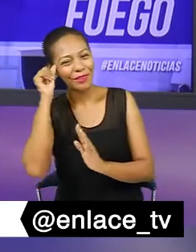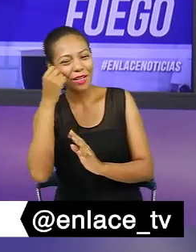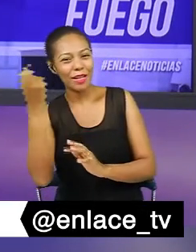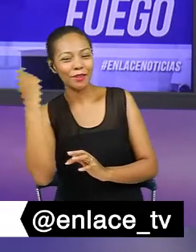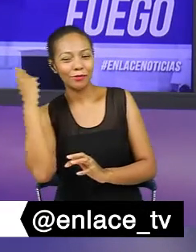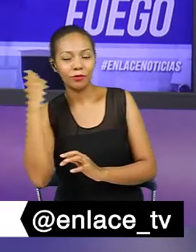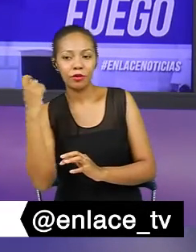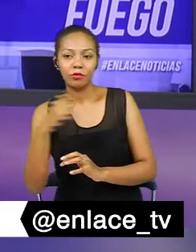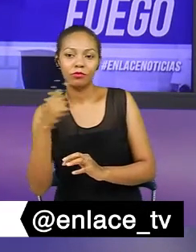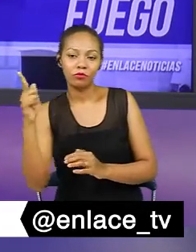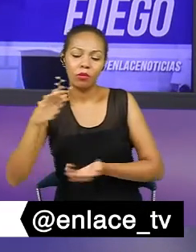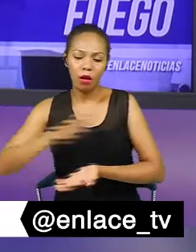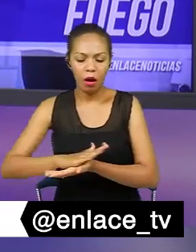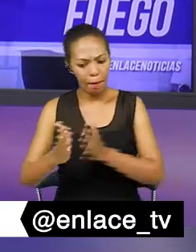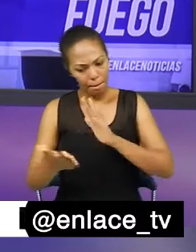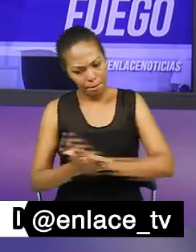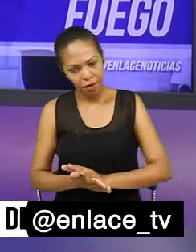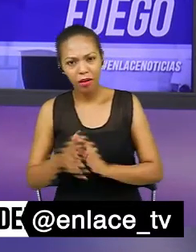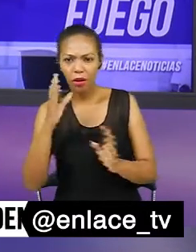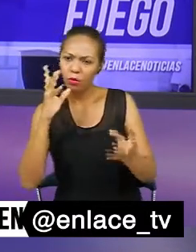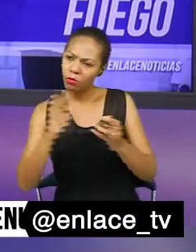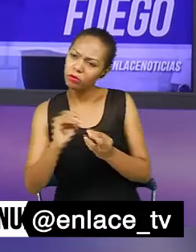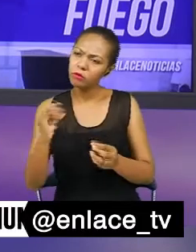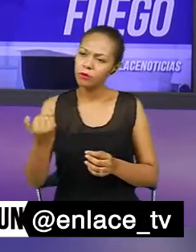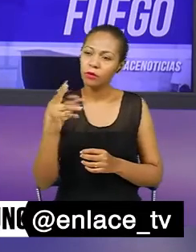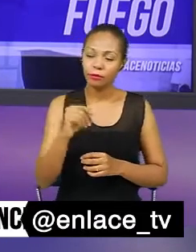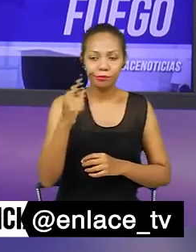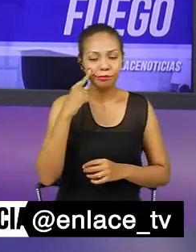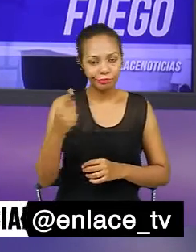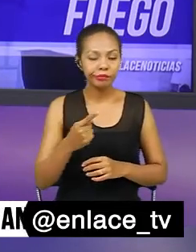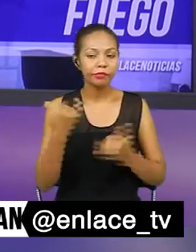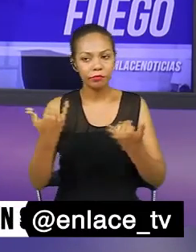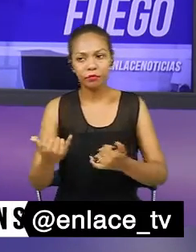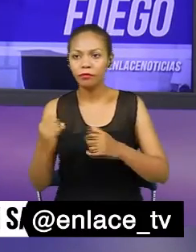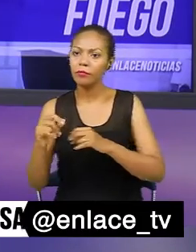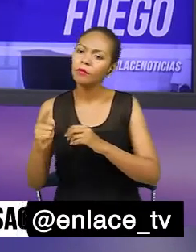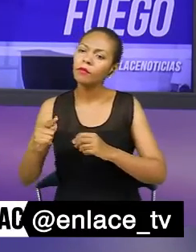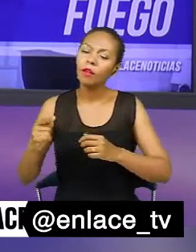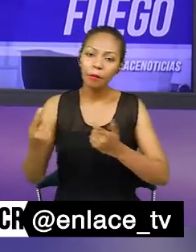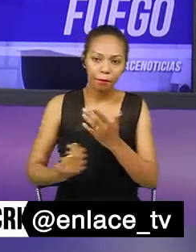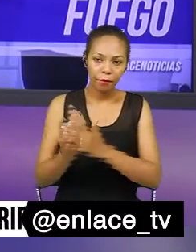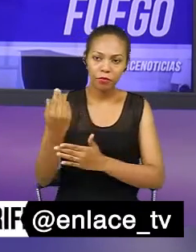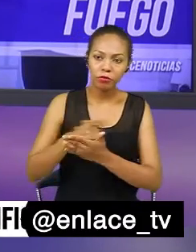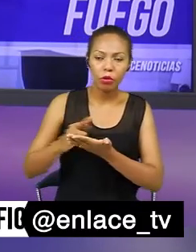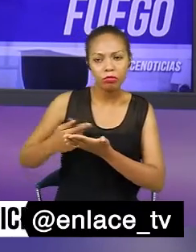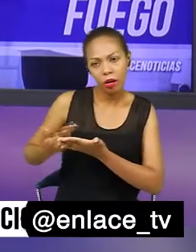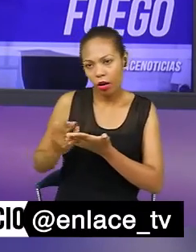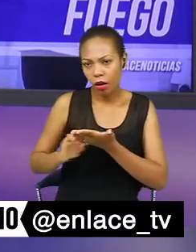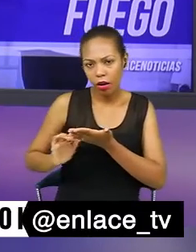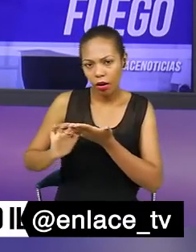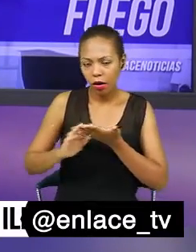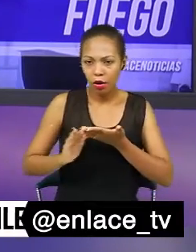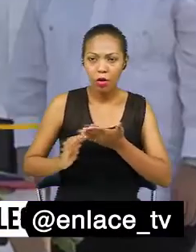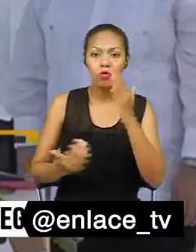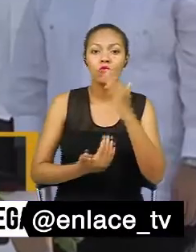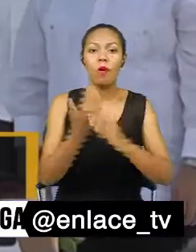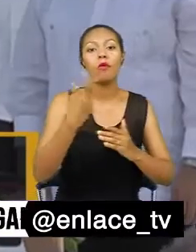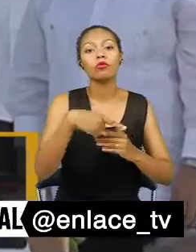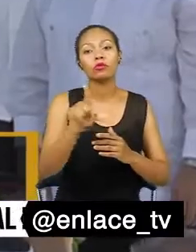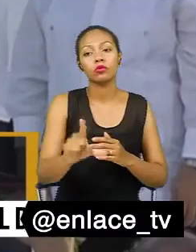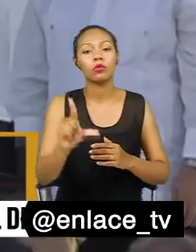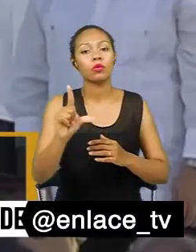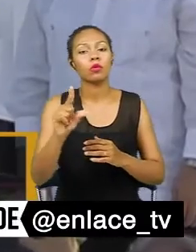evite nuevas confrontaciones bélicas. Las autoridades de policía en el Magdalena Medio iniciaron la socialización del Código Nacional de Policía. Ante el